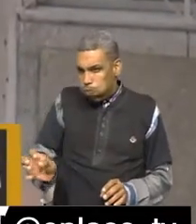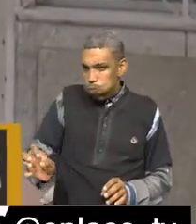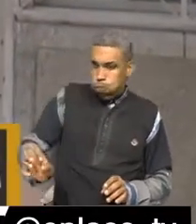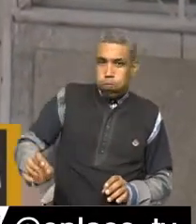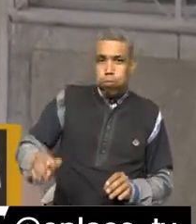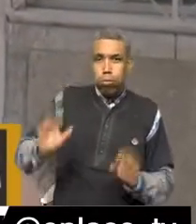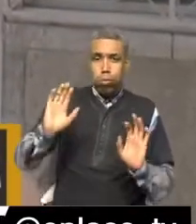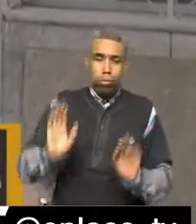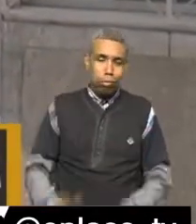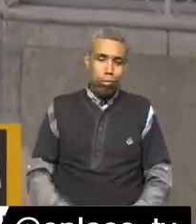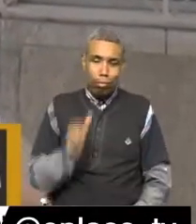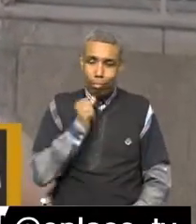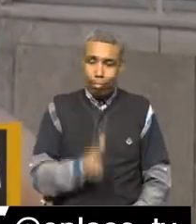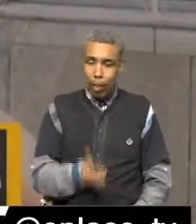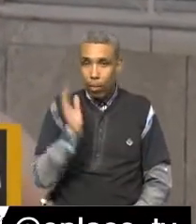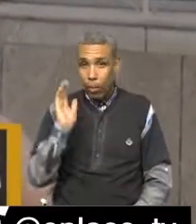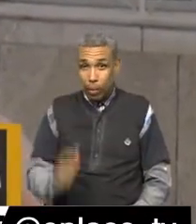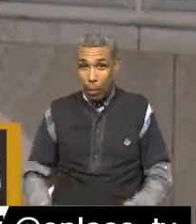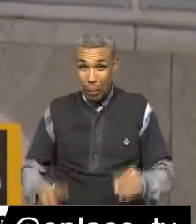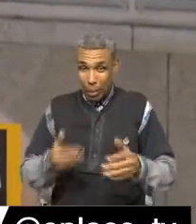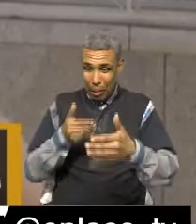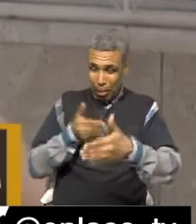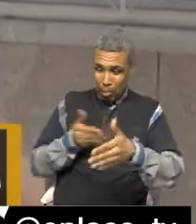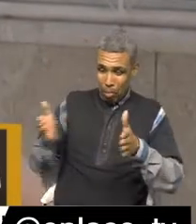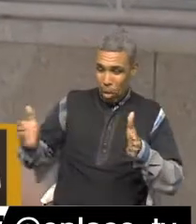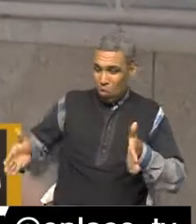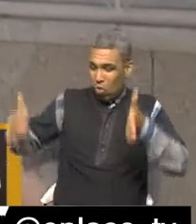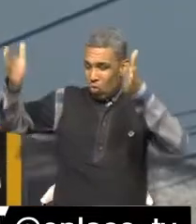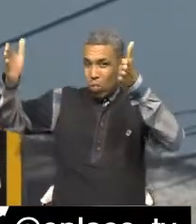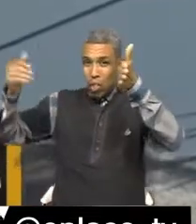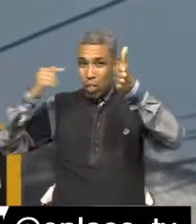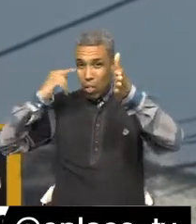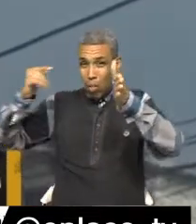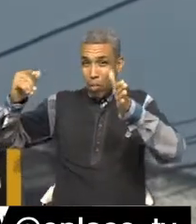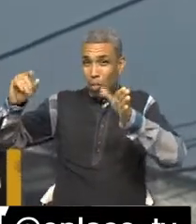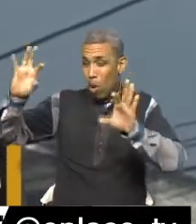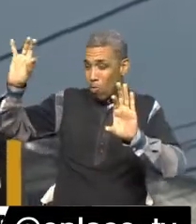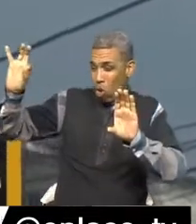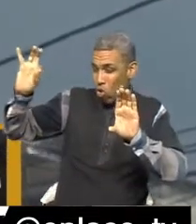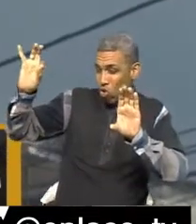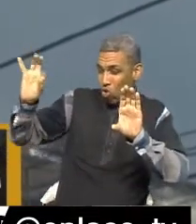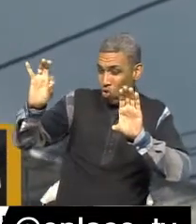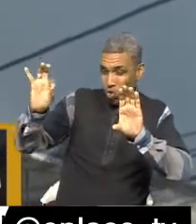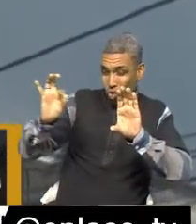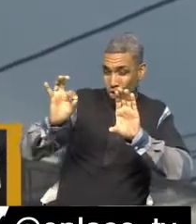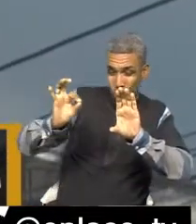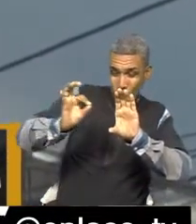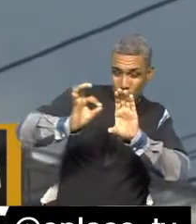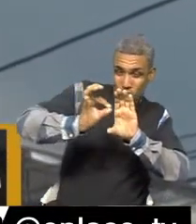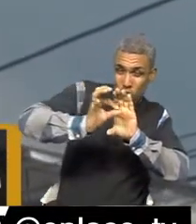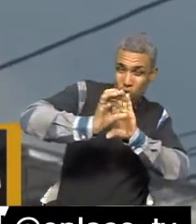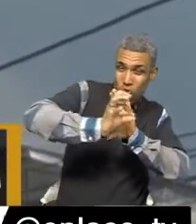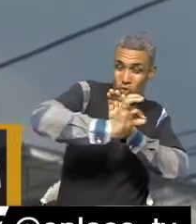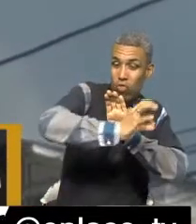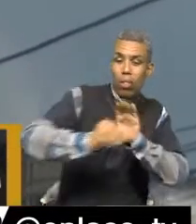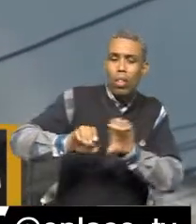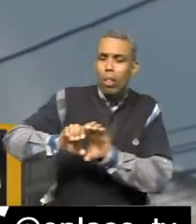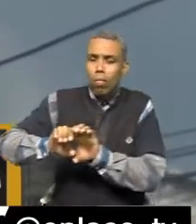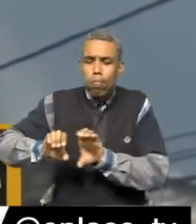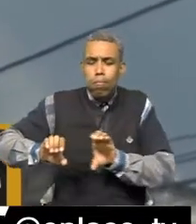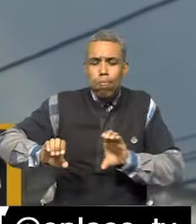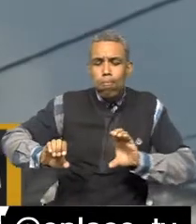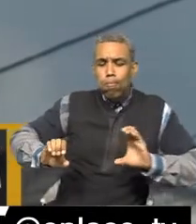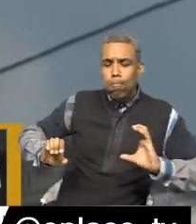se trasladó una chispa y nos prendió el cuarto de de cascarilla. Entonces se propagó eso,